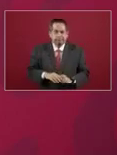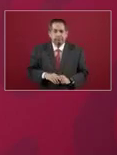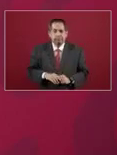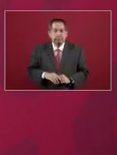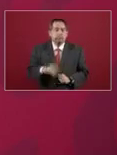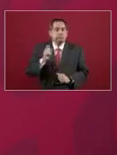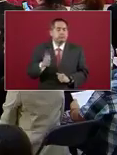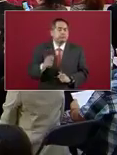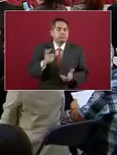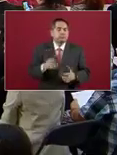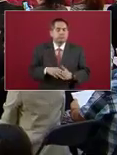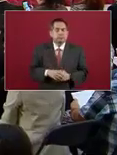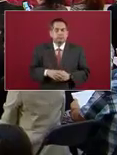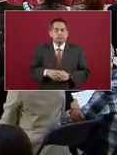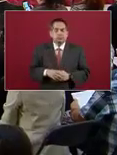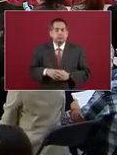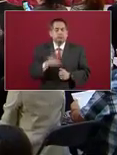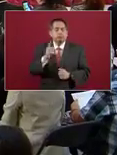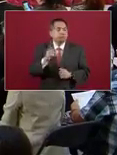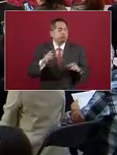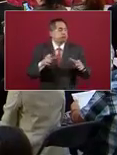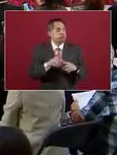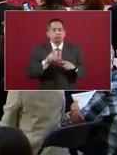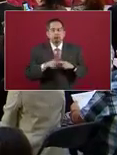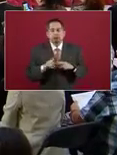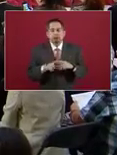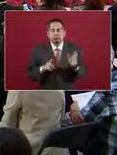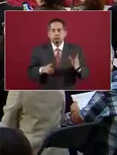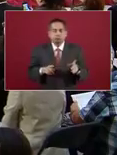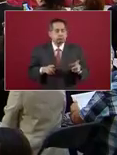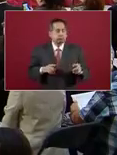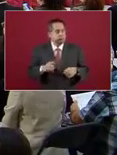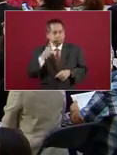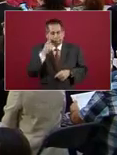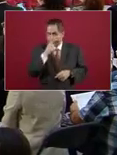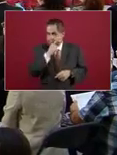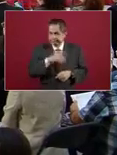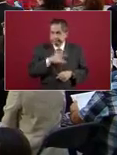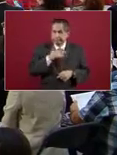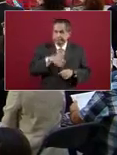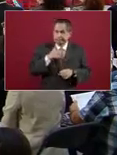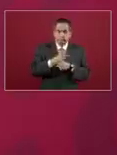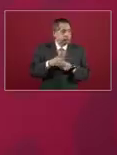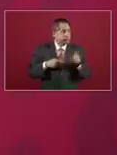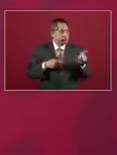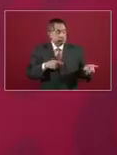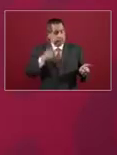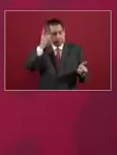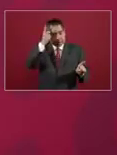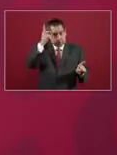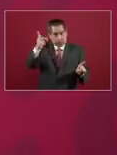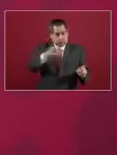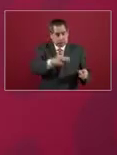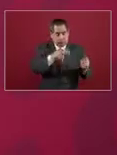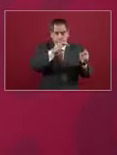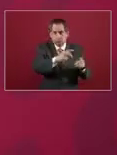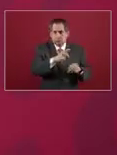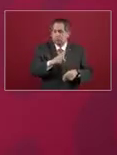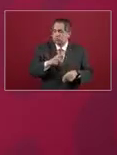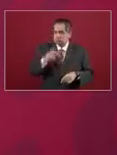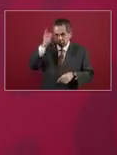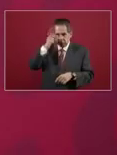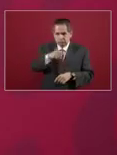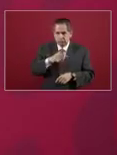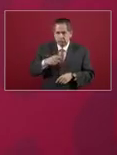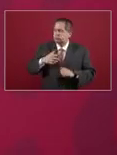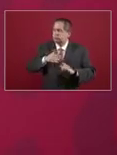Y solo va a haber una manifestación voluntaria del dueño del establecimiento, en donde va a decir,